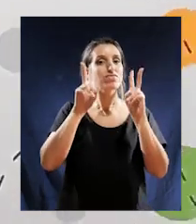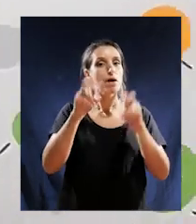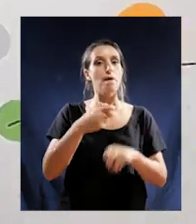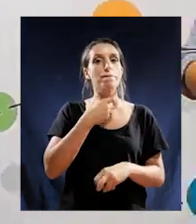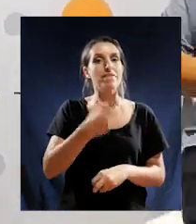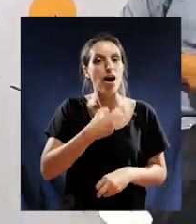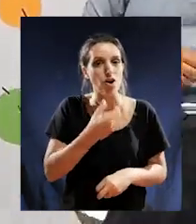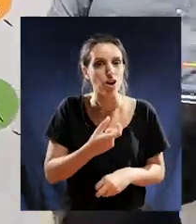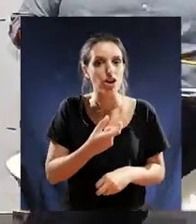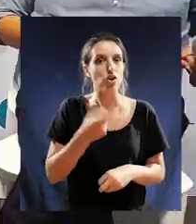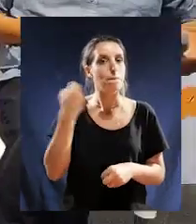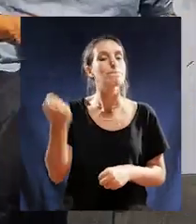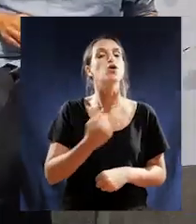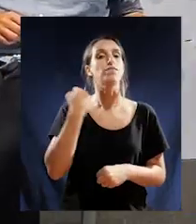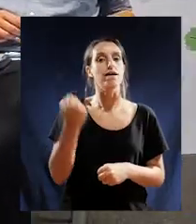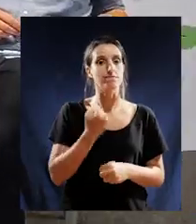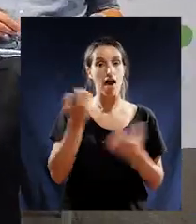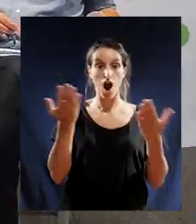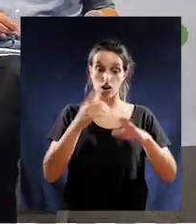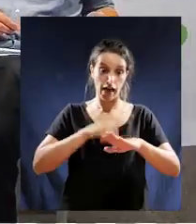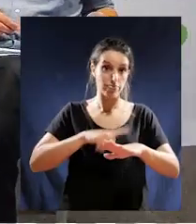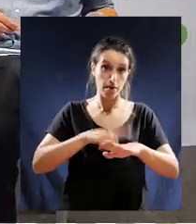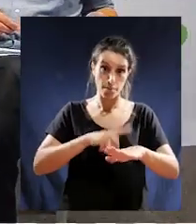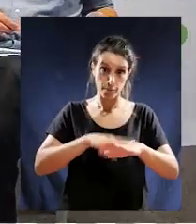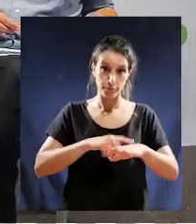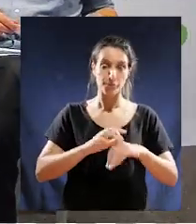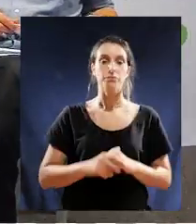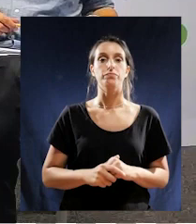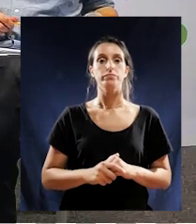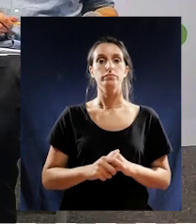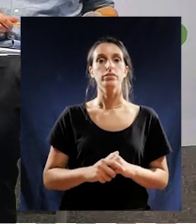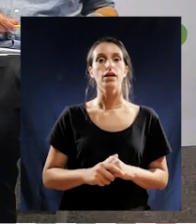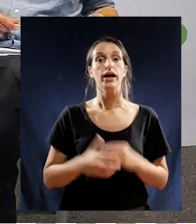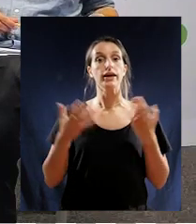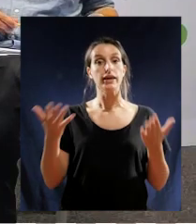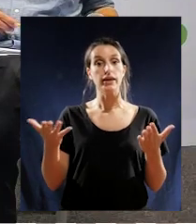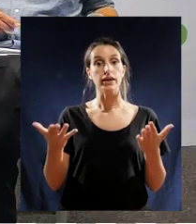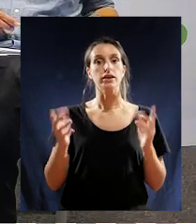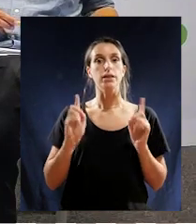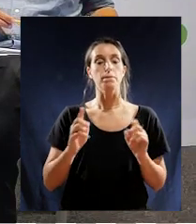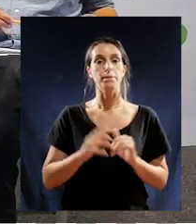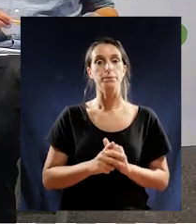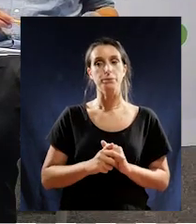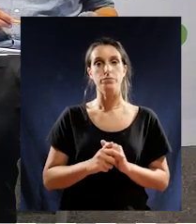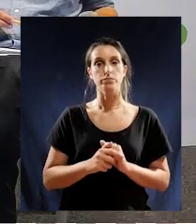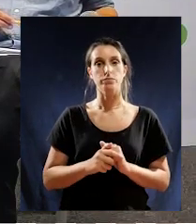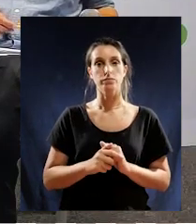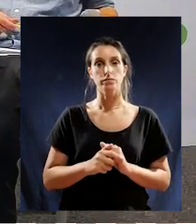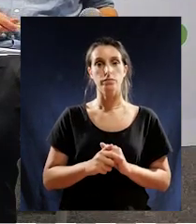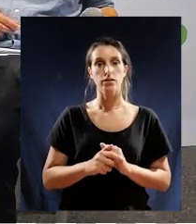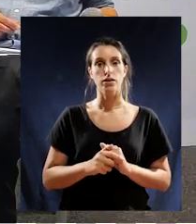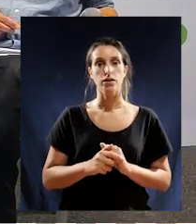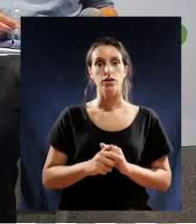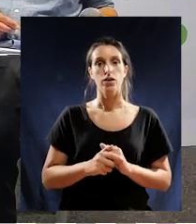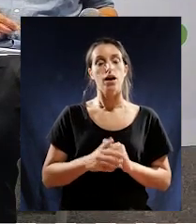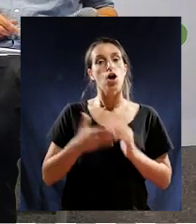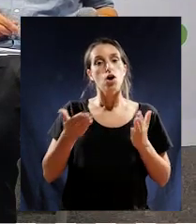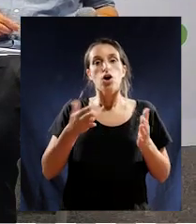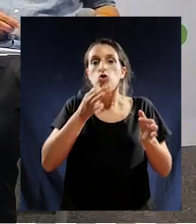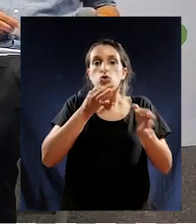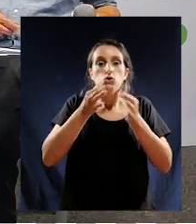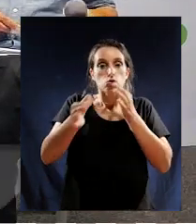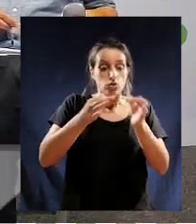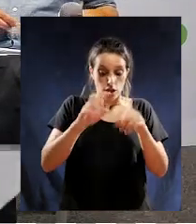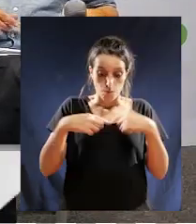importancia en este tiempo y lo que lo que sugerimos allí es que bueno